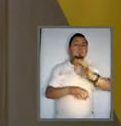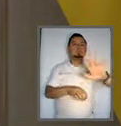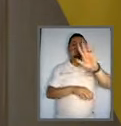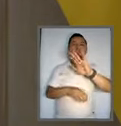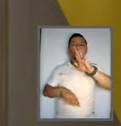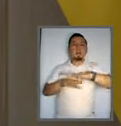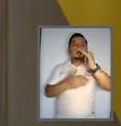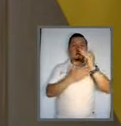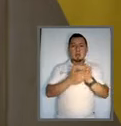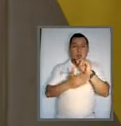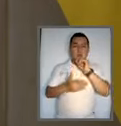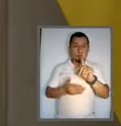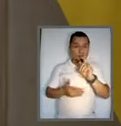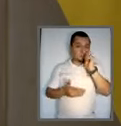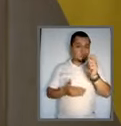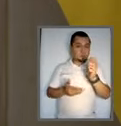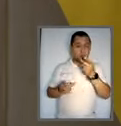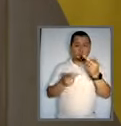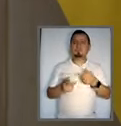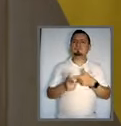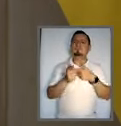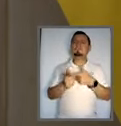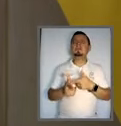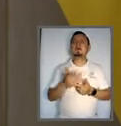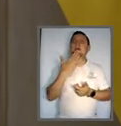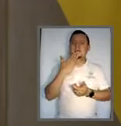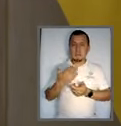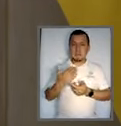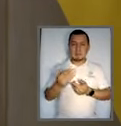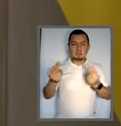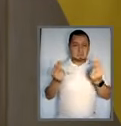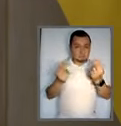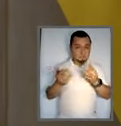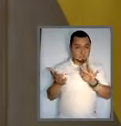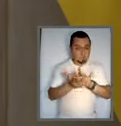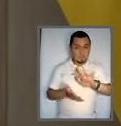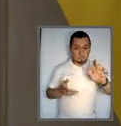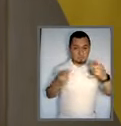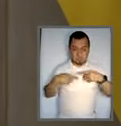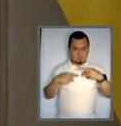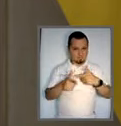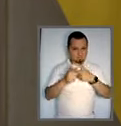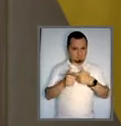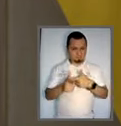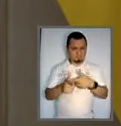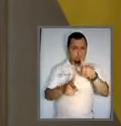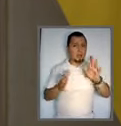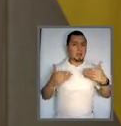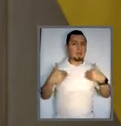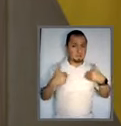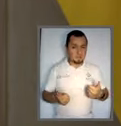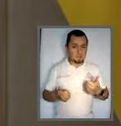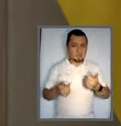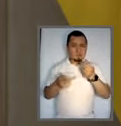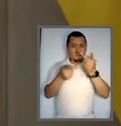de mortalidad que Jalisco. Lo digo de otra forma, seguimos muy bien y necesitamos el apoyo de la gente, porque lo que hay que entender es que si